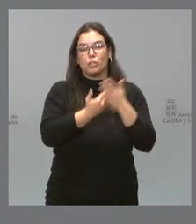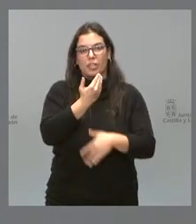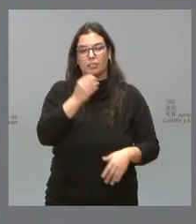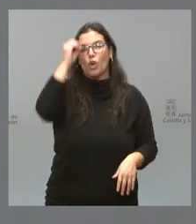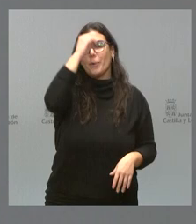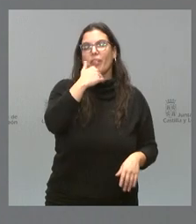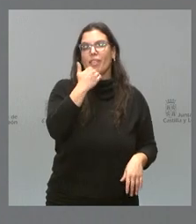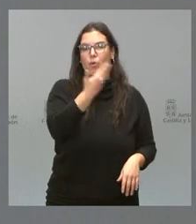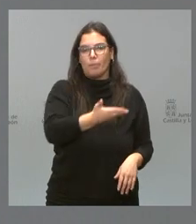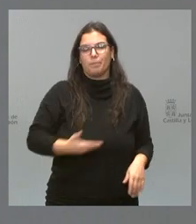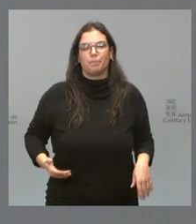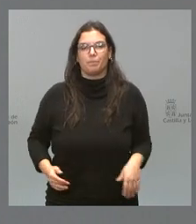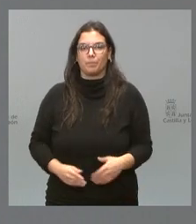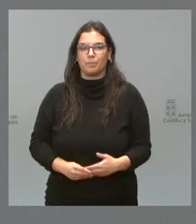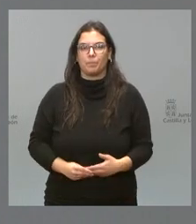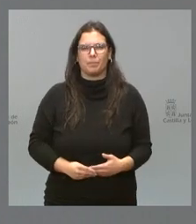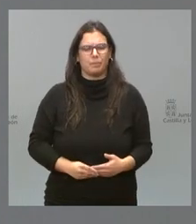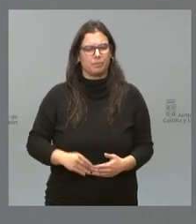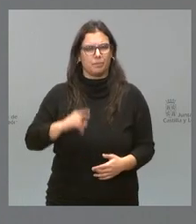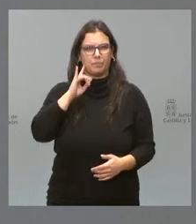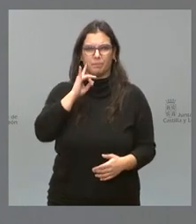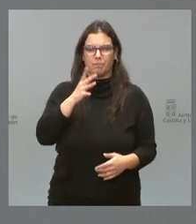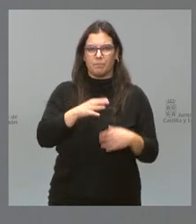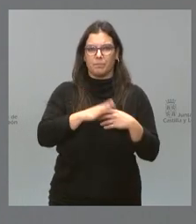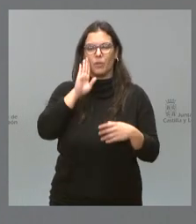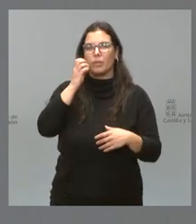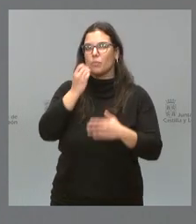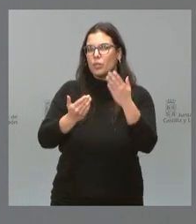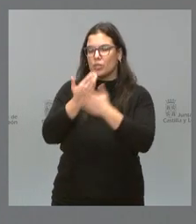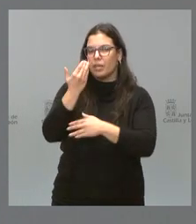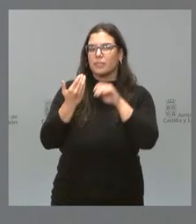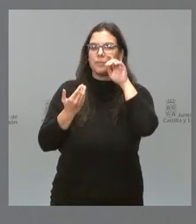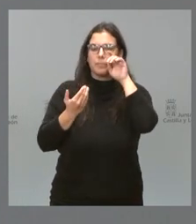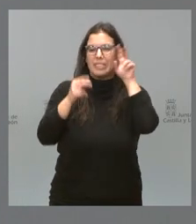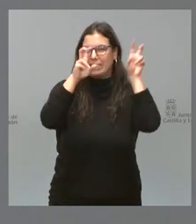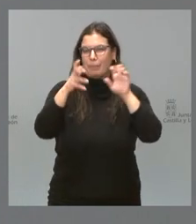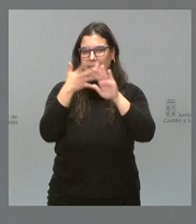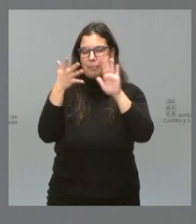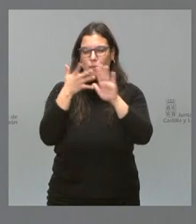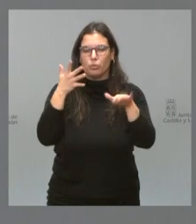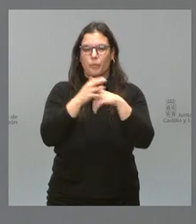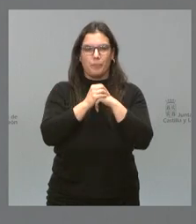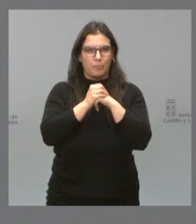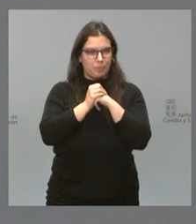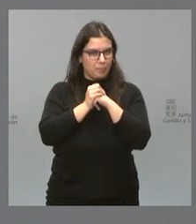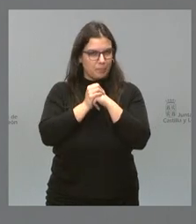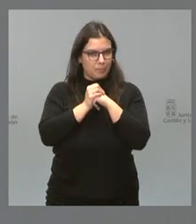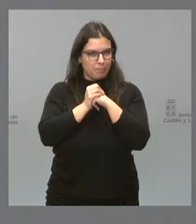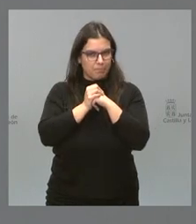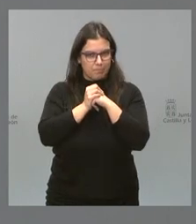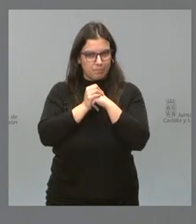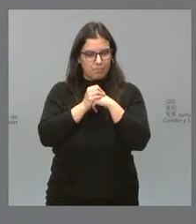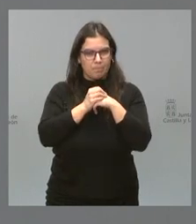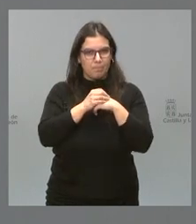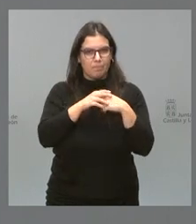adelante Hola buenos días y unas cuestiones muy rápidas el